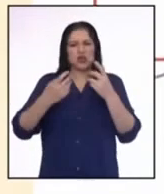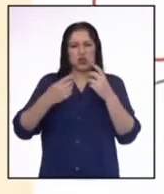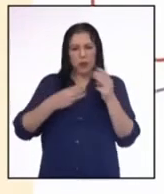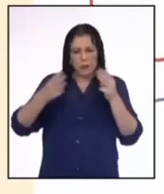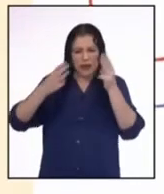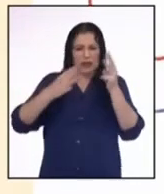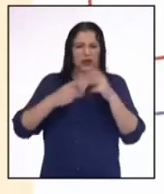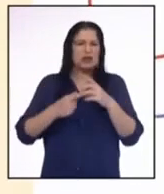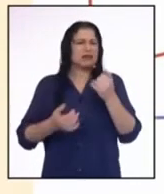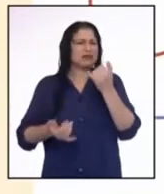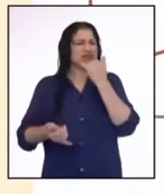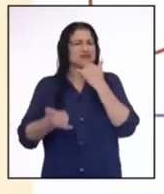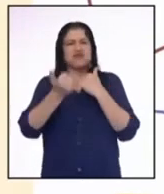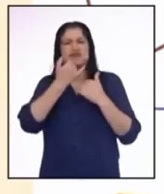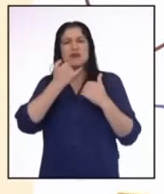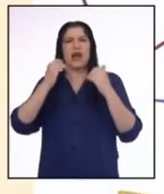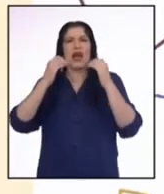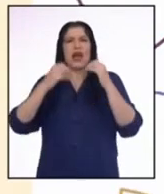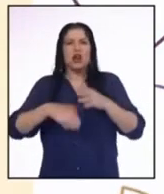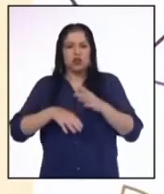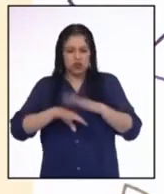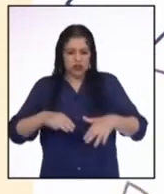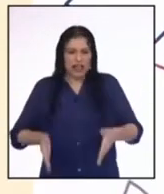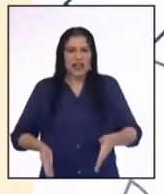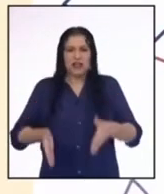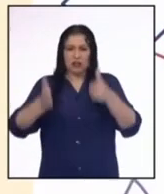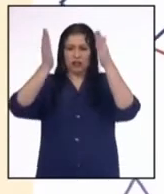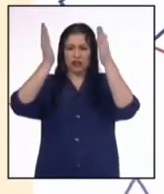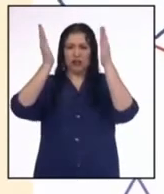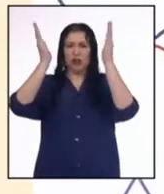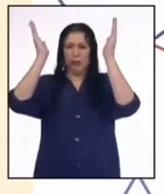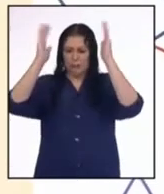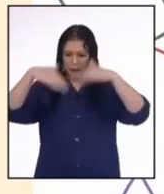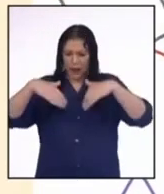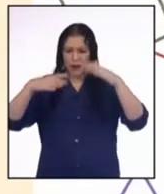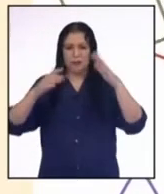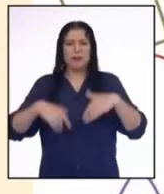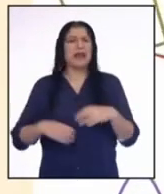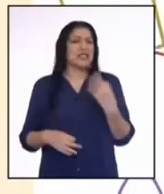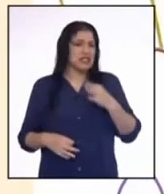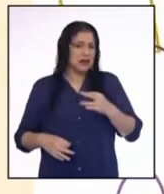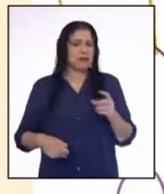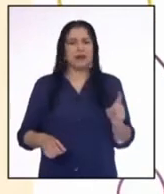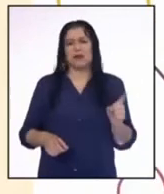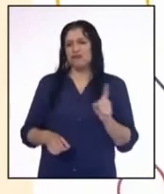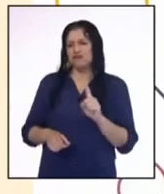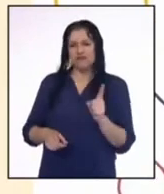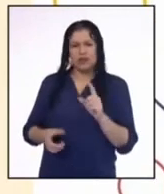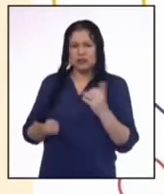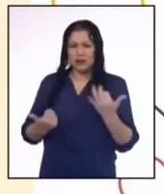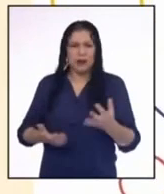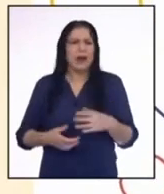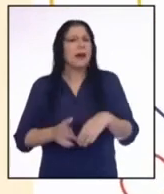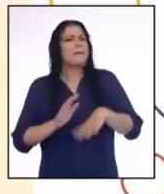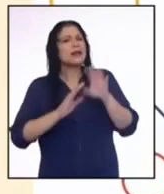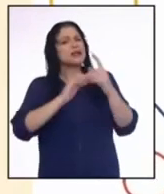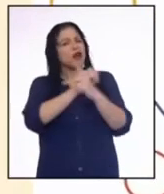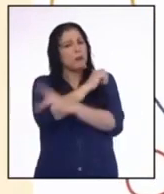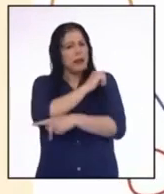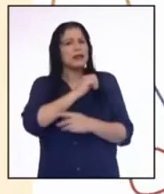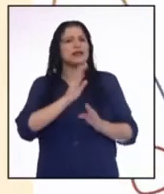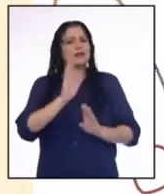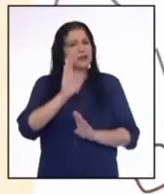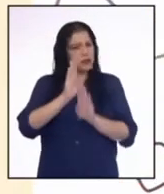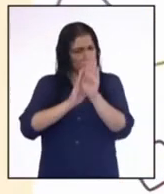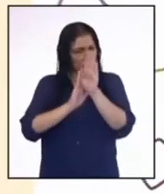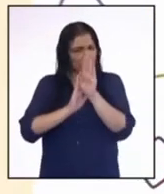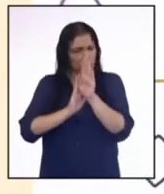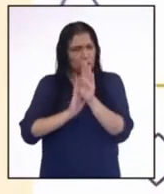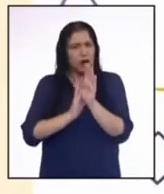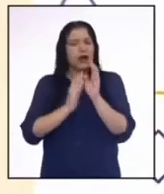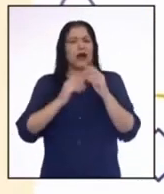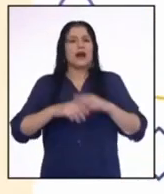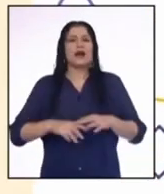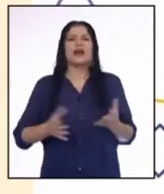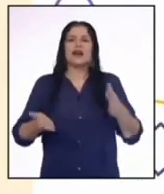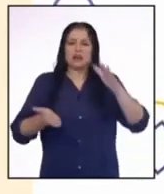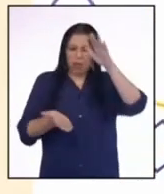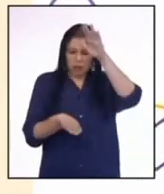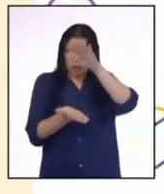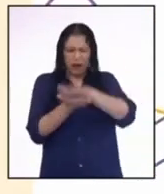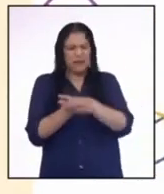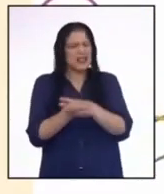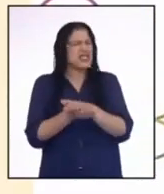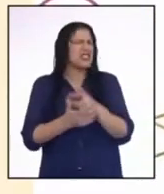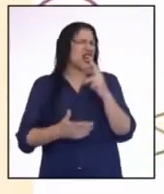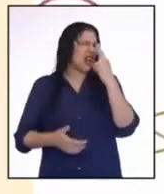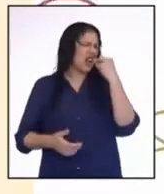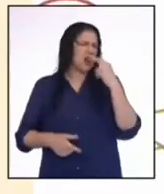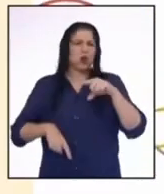erróneas. Los edificios siempre colapsan en los terremotos. Incorrecto, especialmente en las naciones desarrolladas. Y el colapso plano de panqueque es